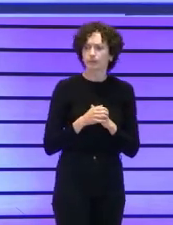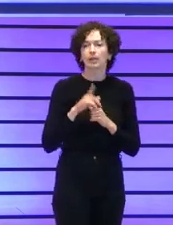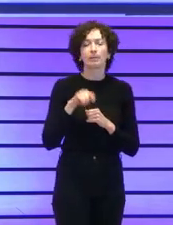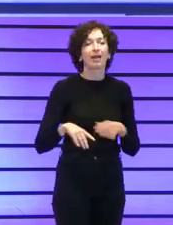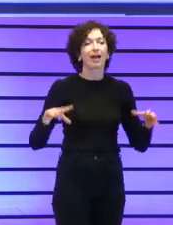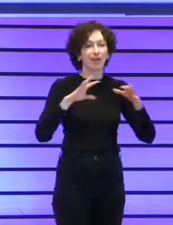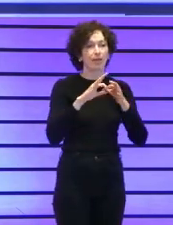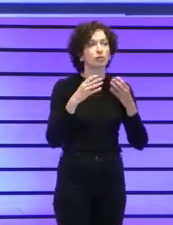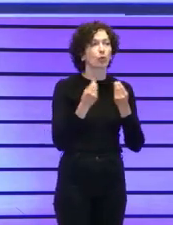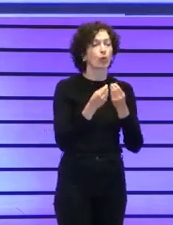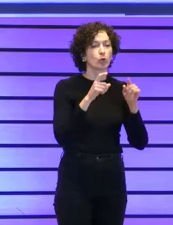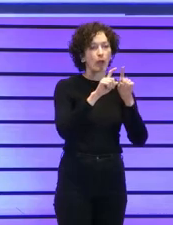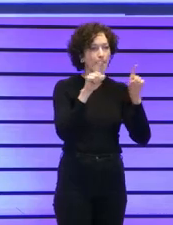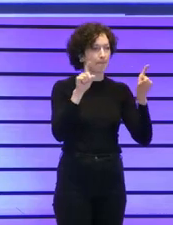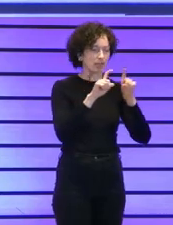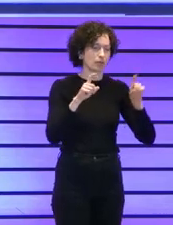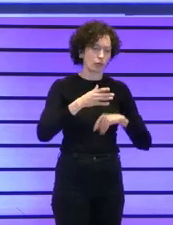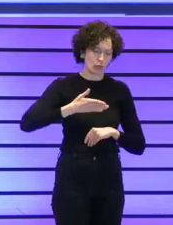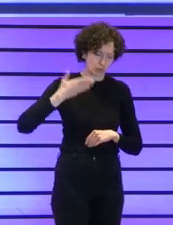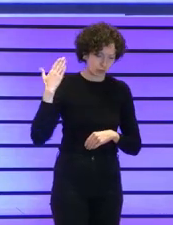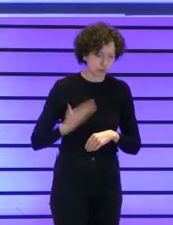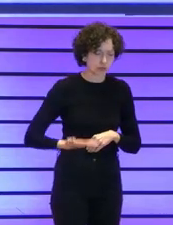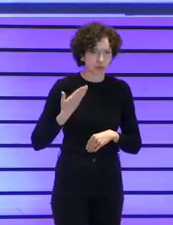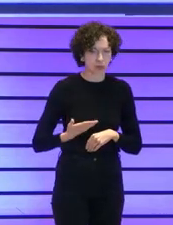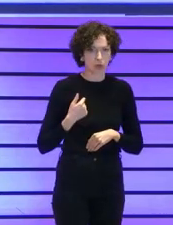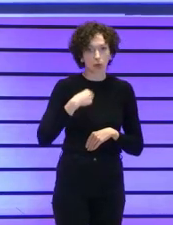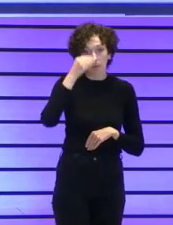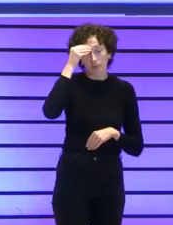las empresas, ¿no? Yo creo que ahí ha habido una evolución